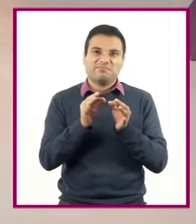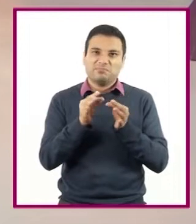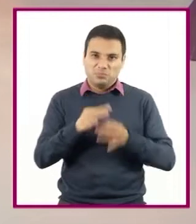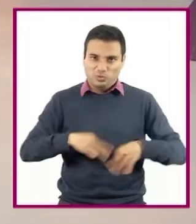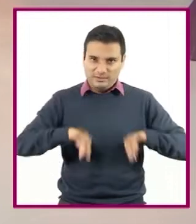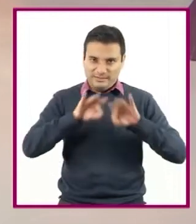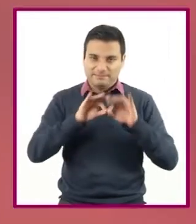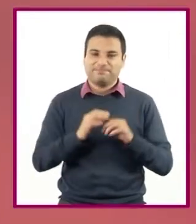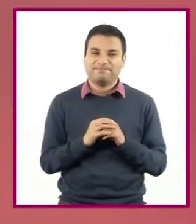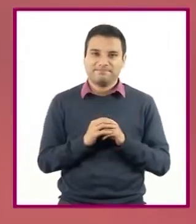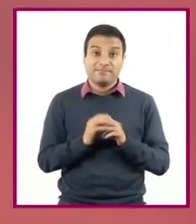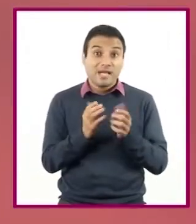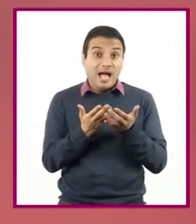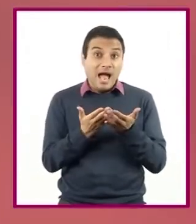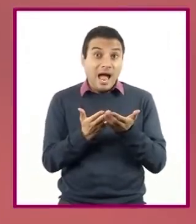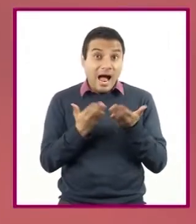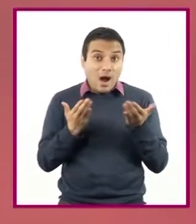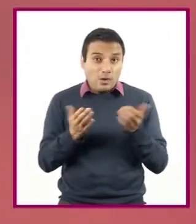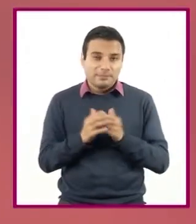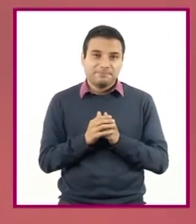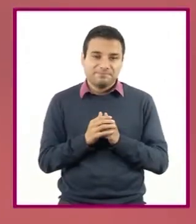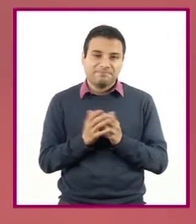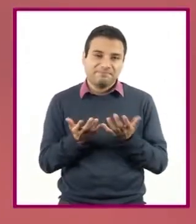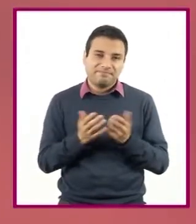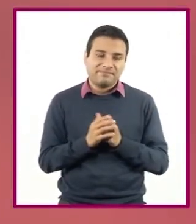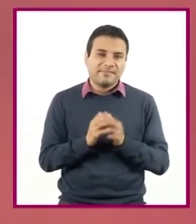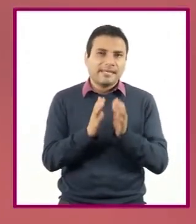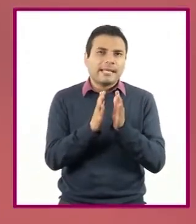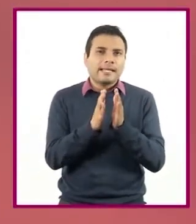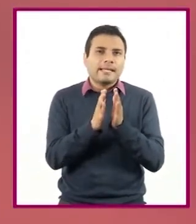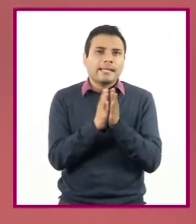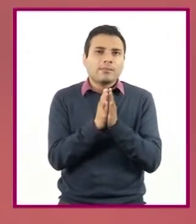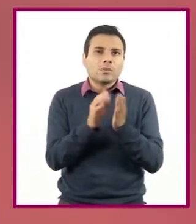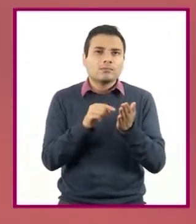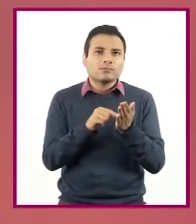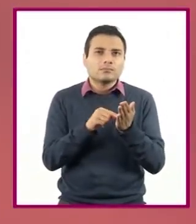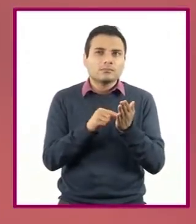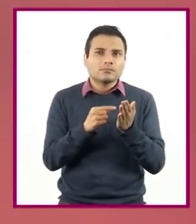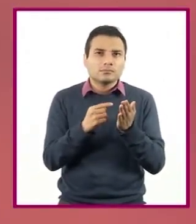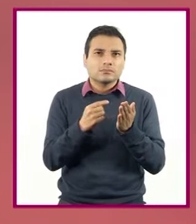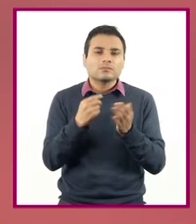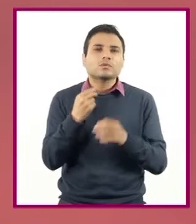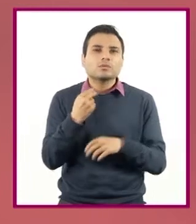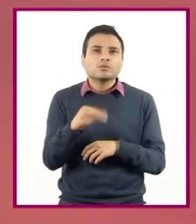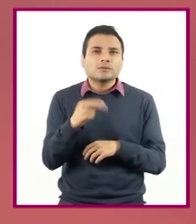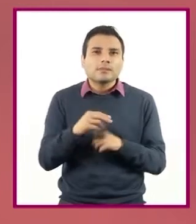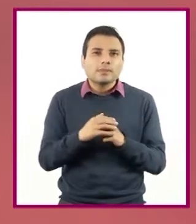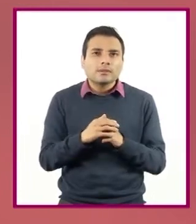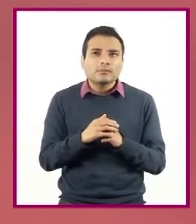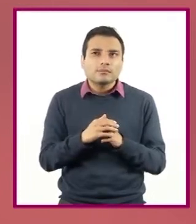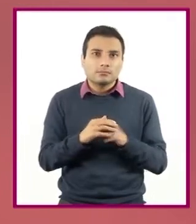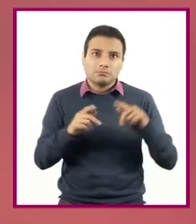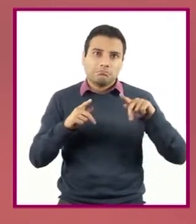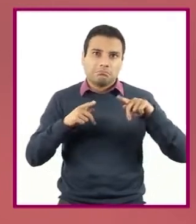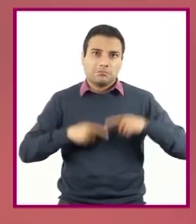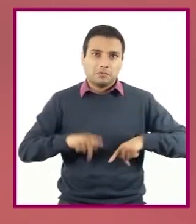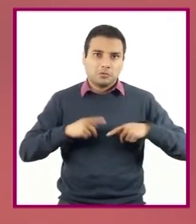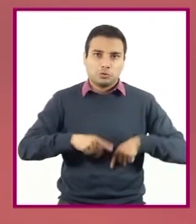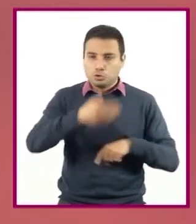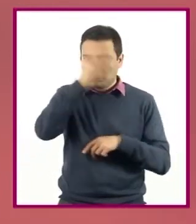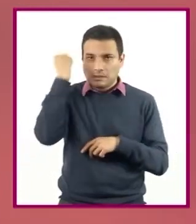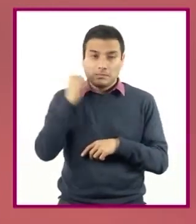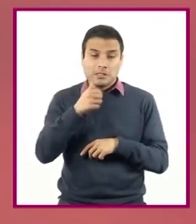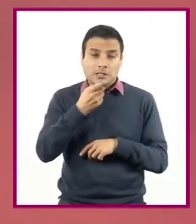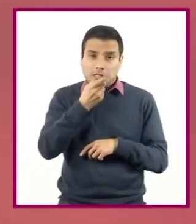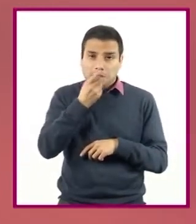poderoso que actualmente el texto al que pertenece le llamamos La Celestina, en lugar de llamarlo por su